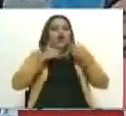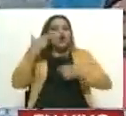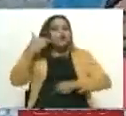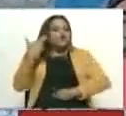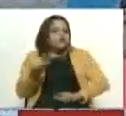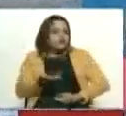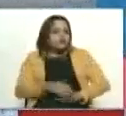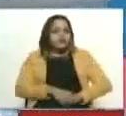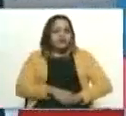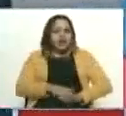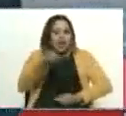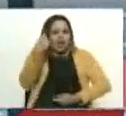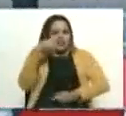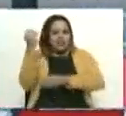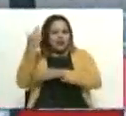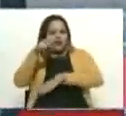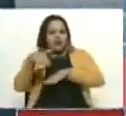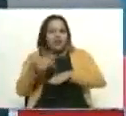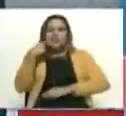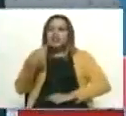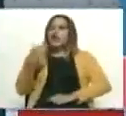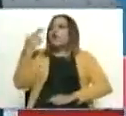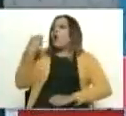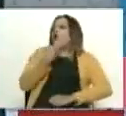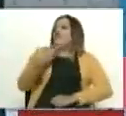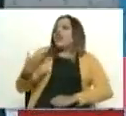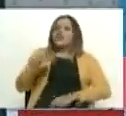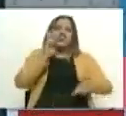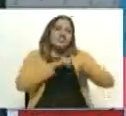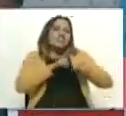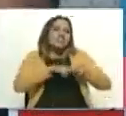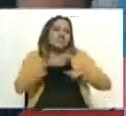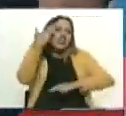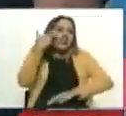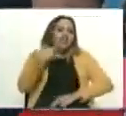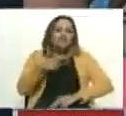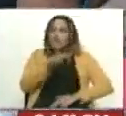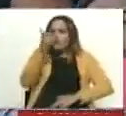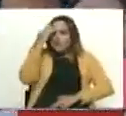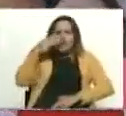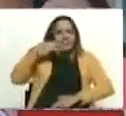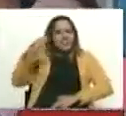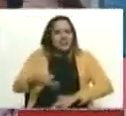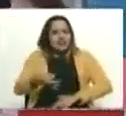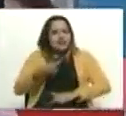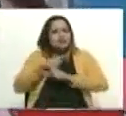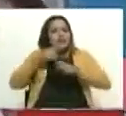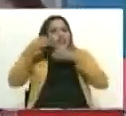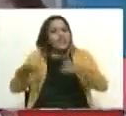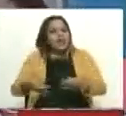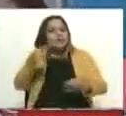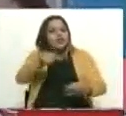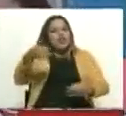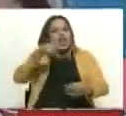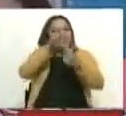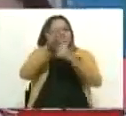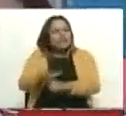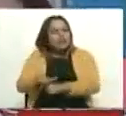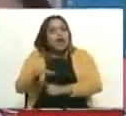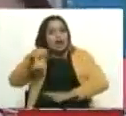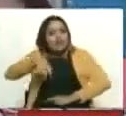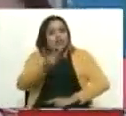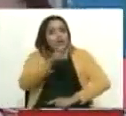una discusión ayer en la Asamblea, que si la raza, lo que es verdad, yo no sé si la raza es verdad, pero lo que sí es verdad es el racismo, y en Venezuela hay